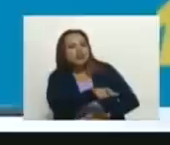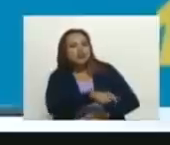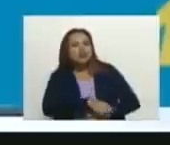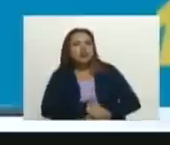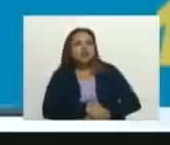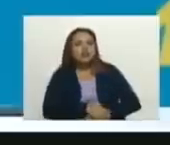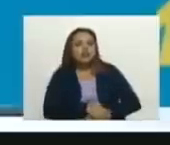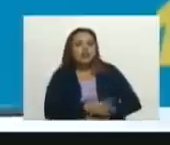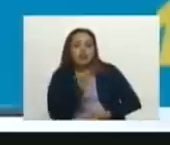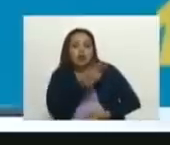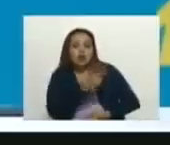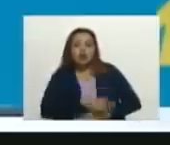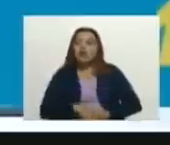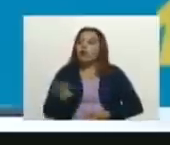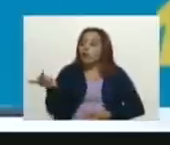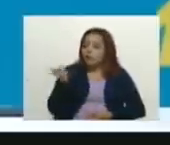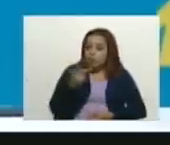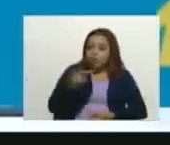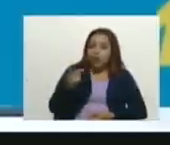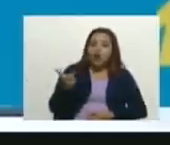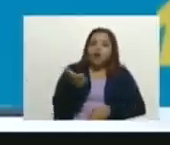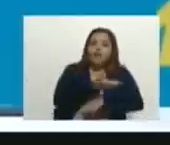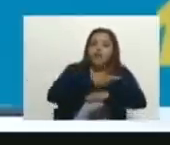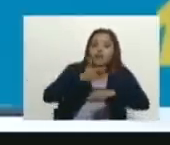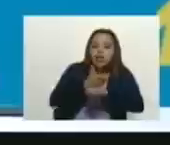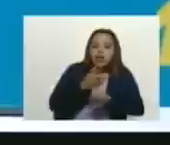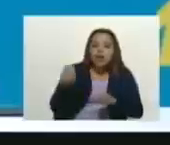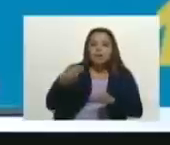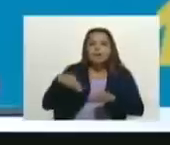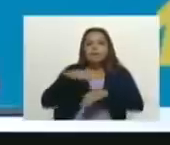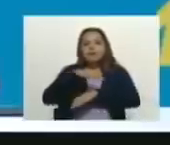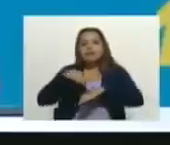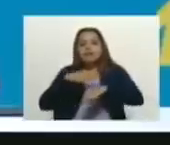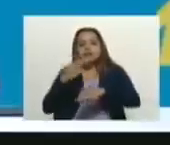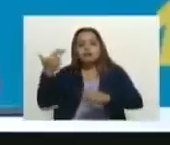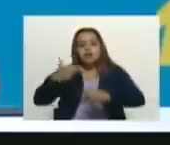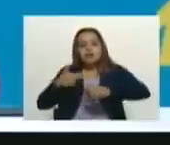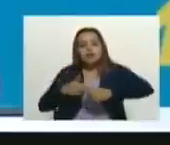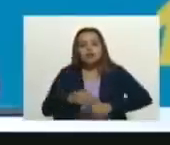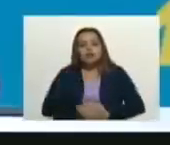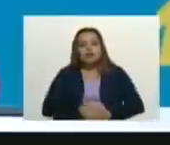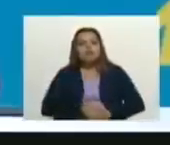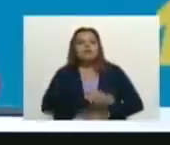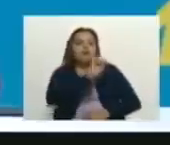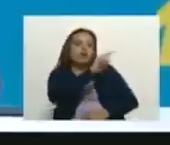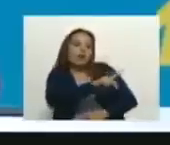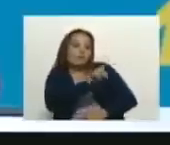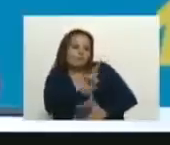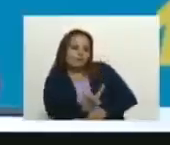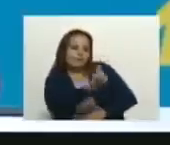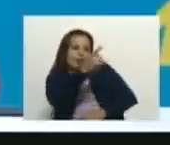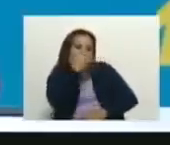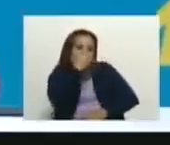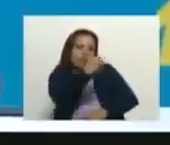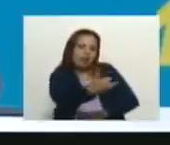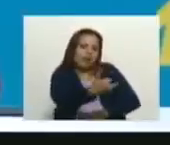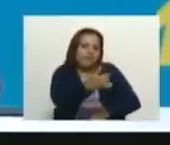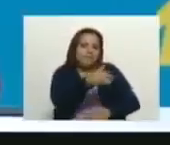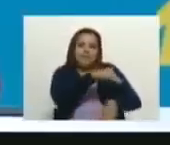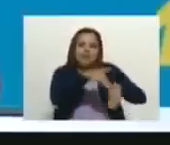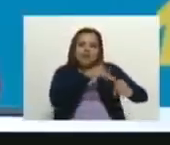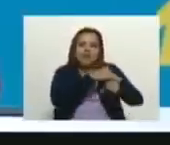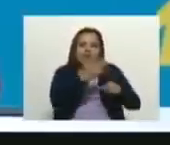¿Con los dos? Con ambos, con la gobernadora y con el ministro. Bueno, vamos a hablar primero con... Pedro Rafael Tellechea.